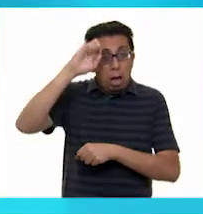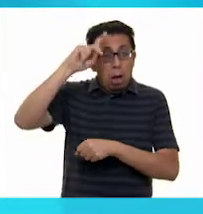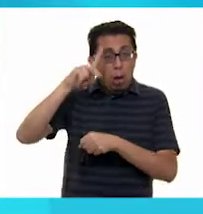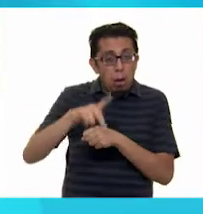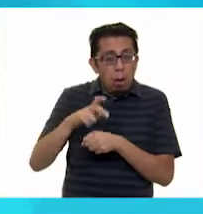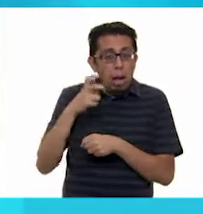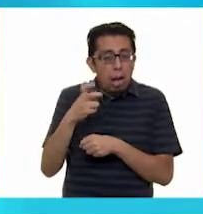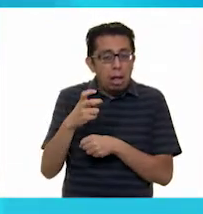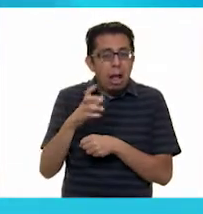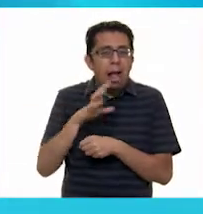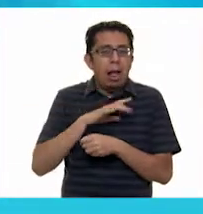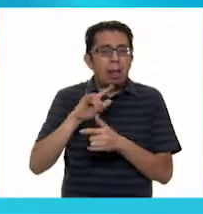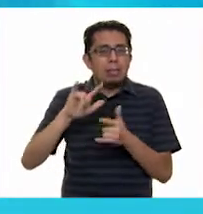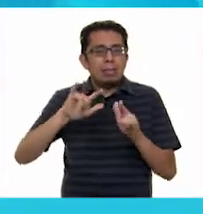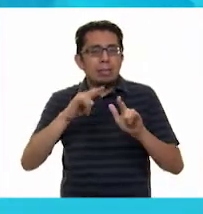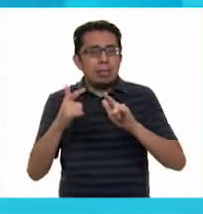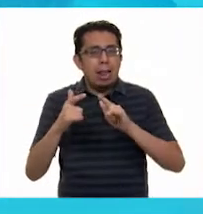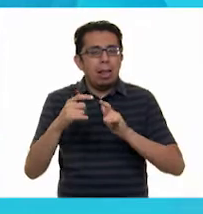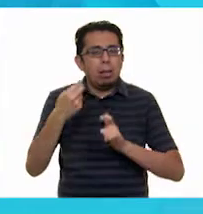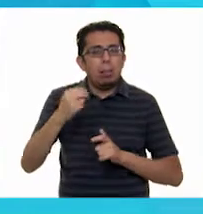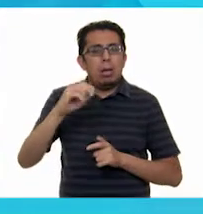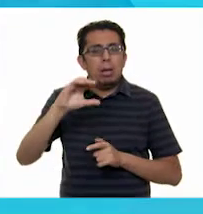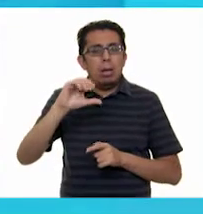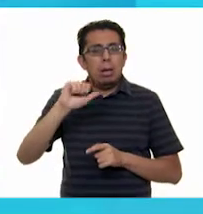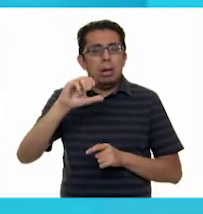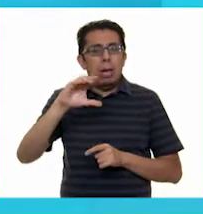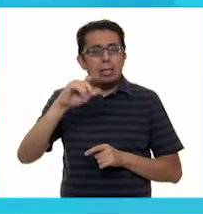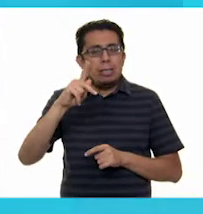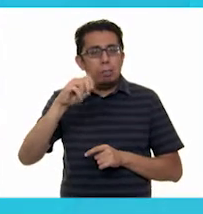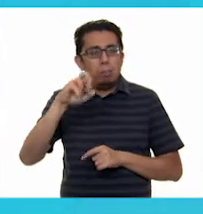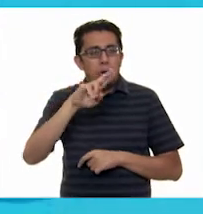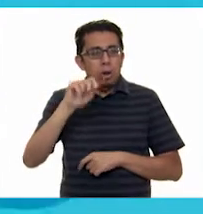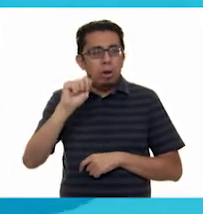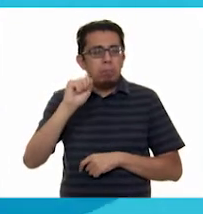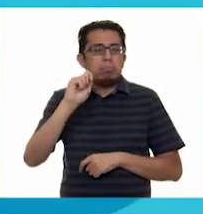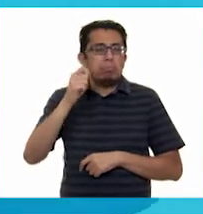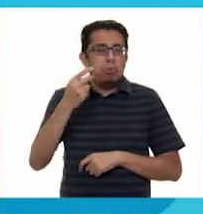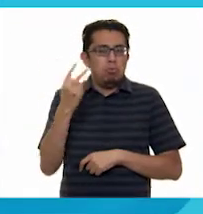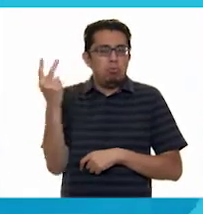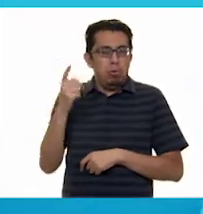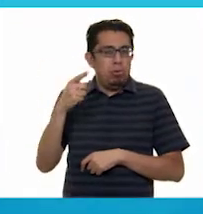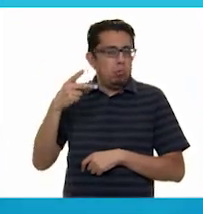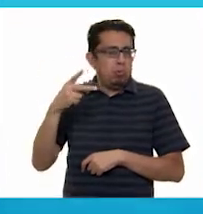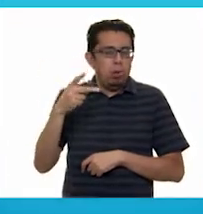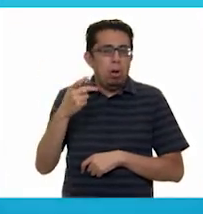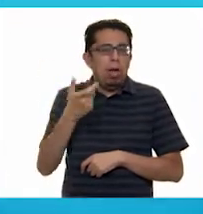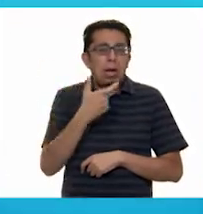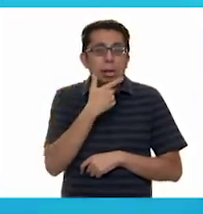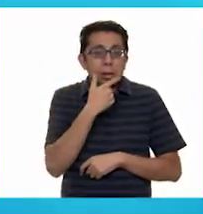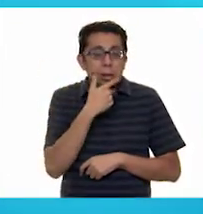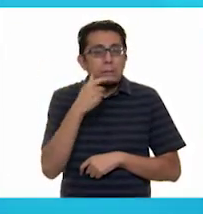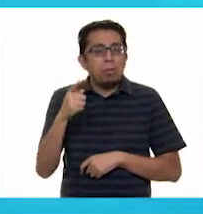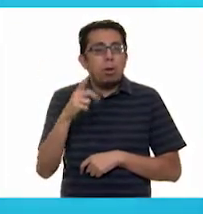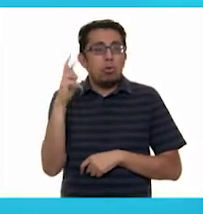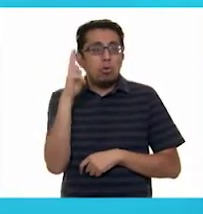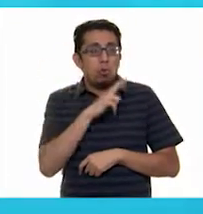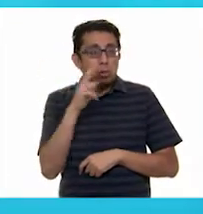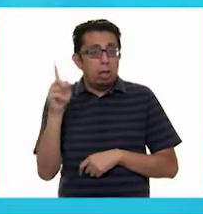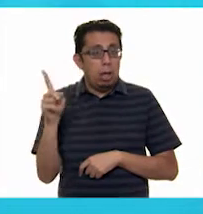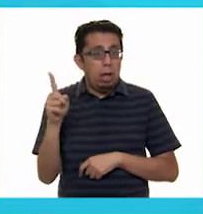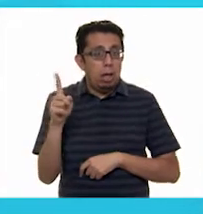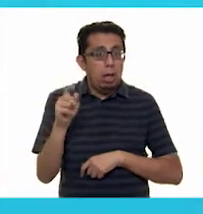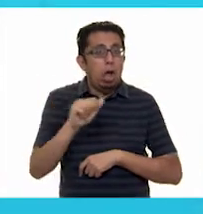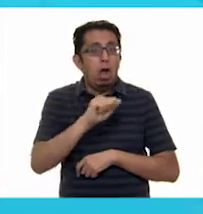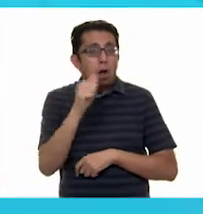estaban a cargo de títeres de cachiporra, como son los famosos Ponchi y Yudi ingleses, la Petrushka rusa, el